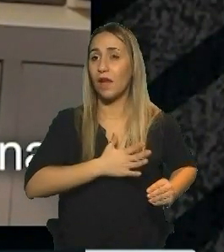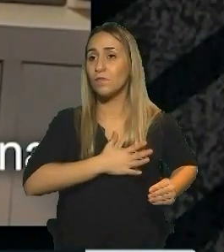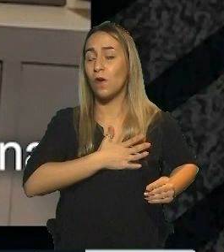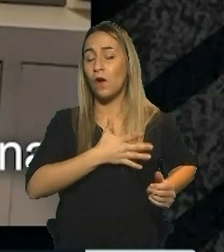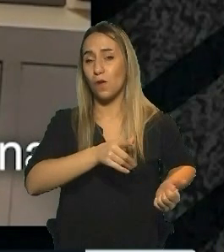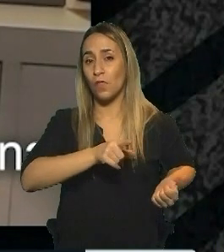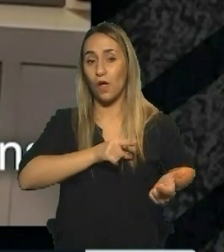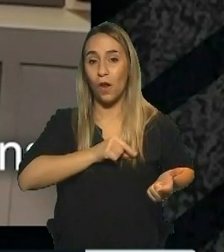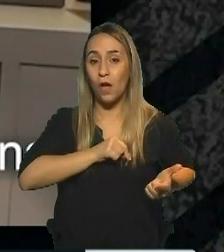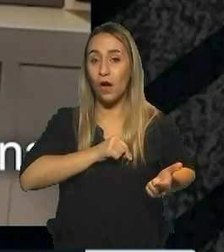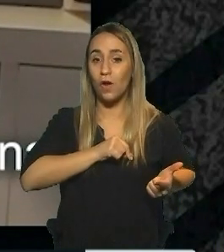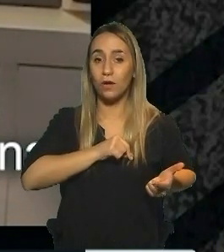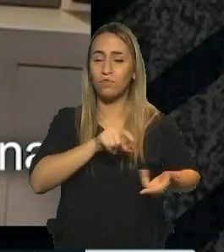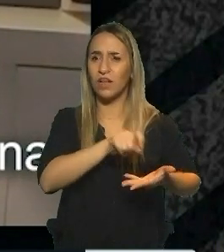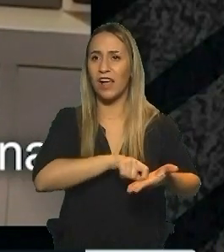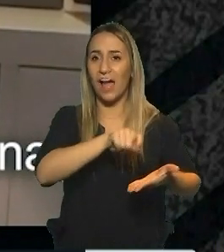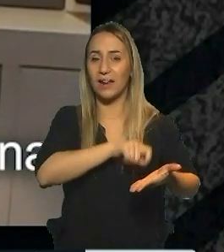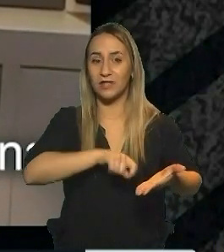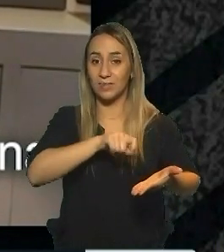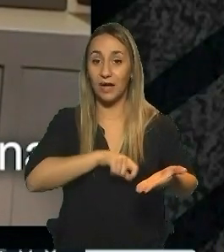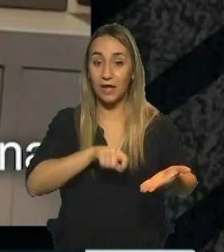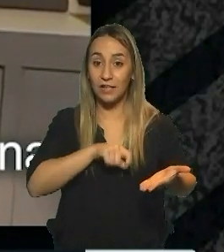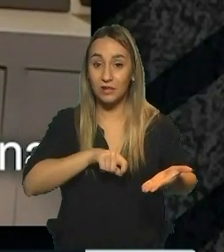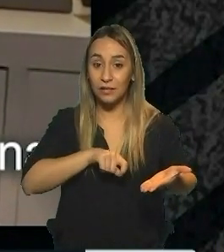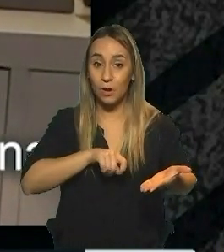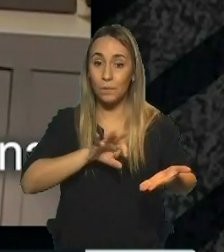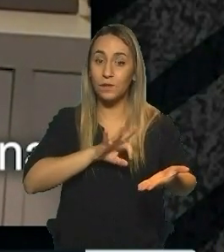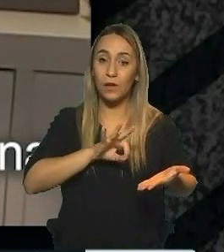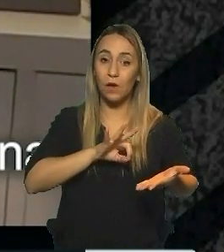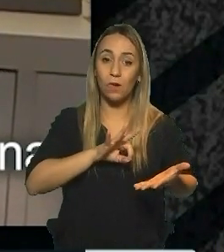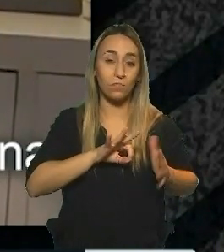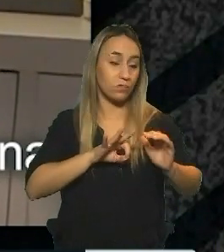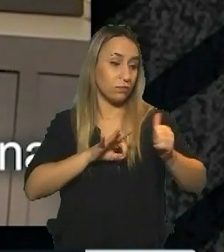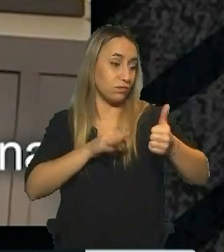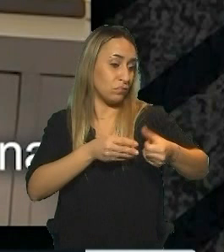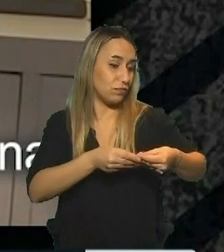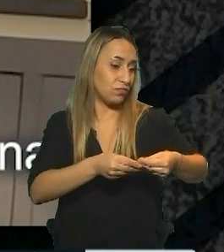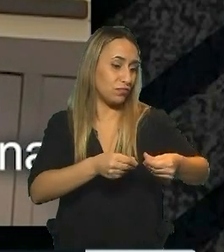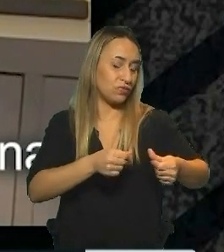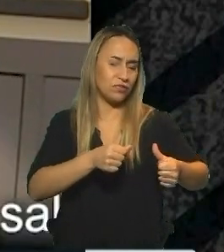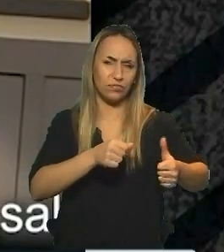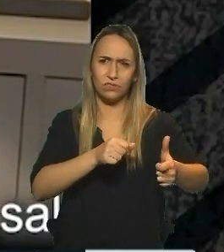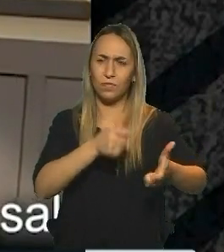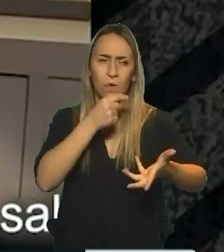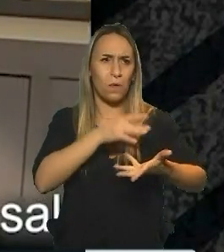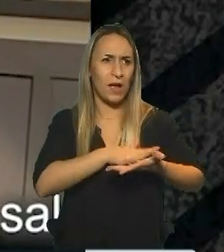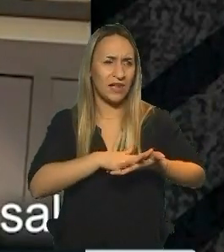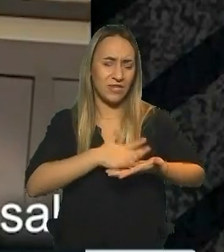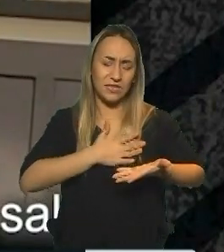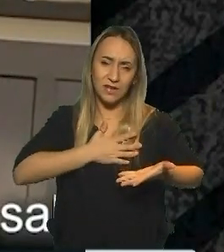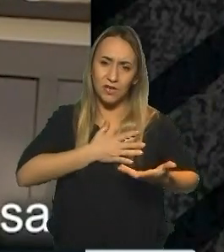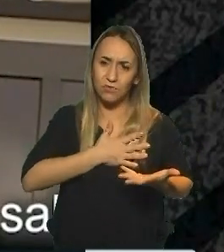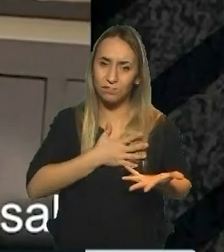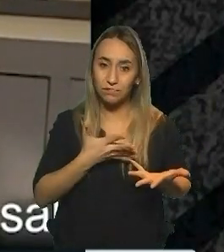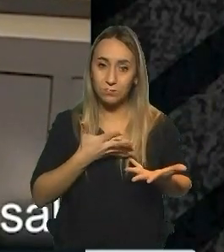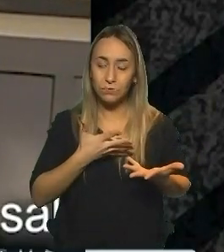pena, una carta, una presencia, un vacío. Para eso es